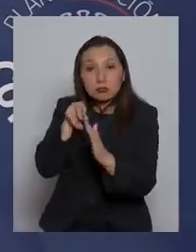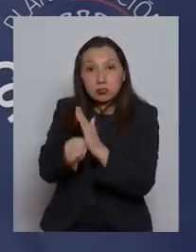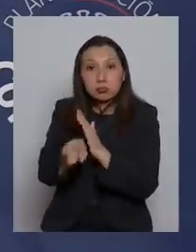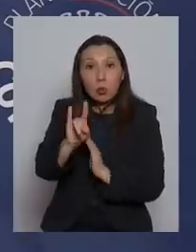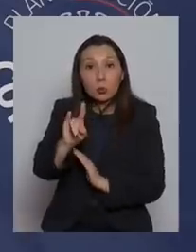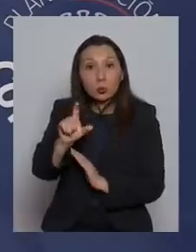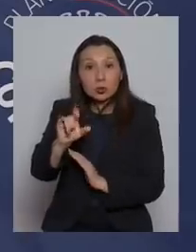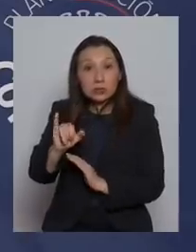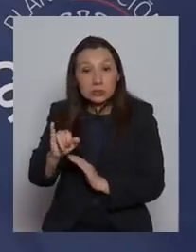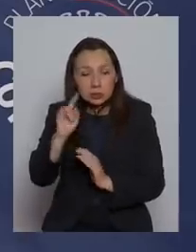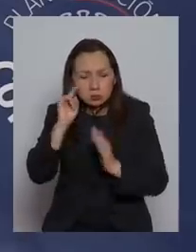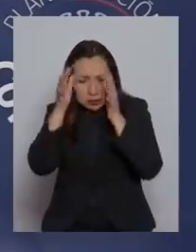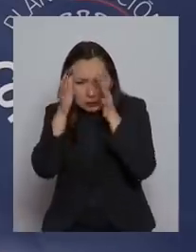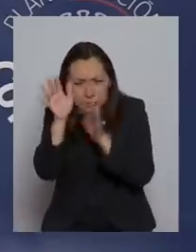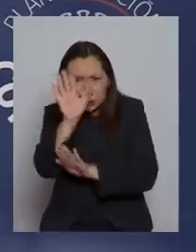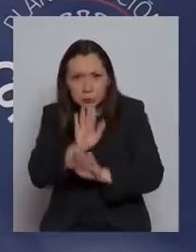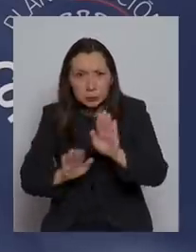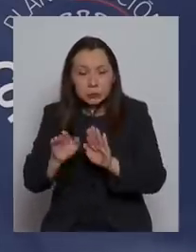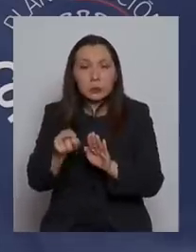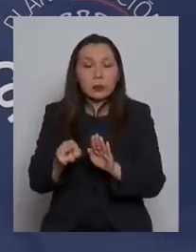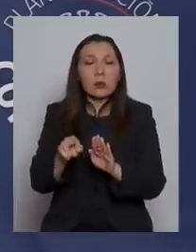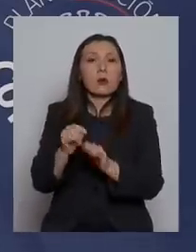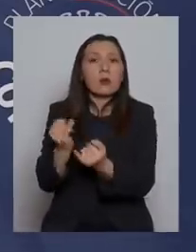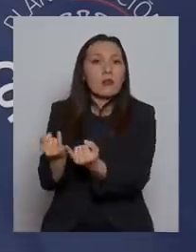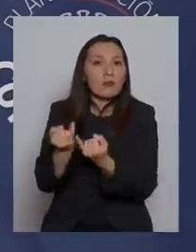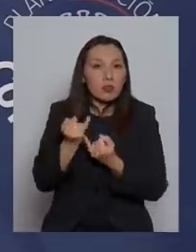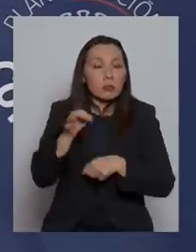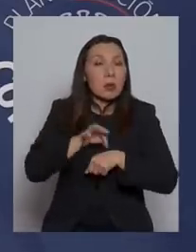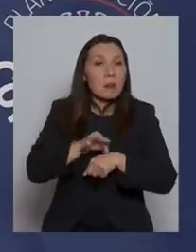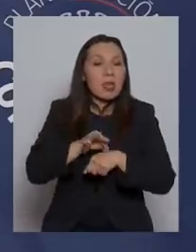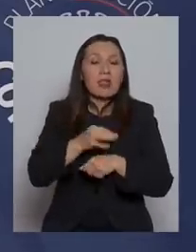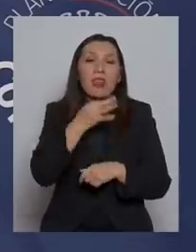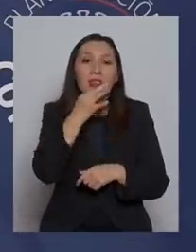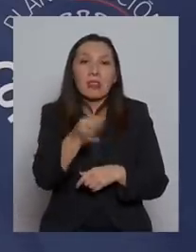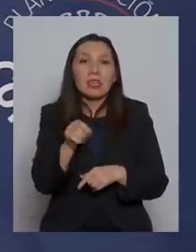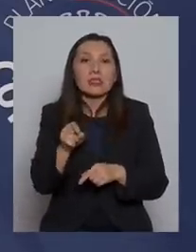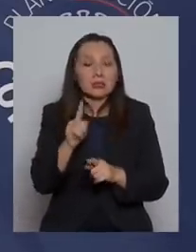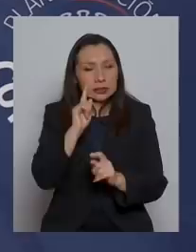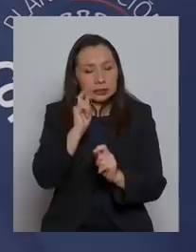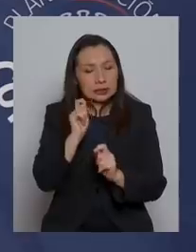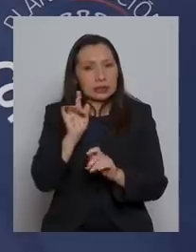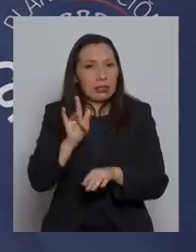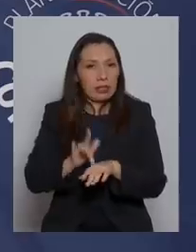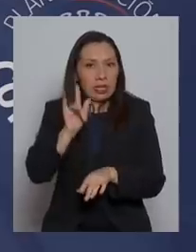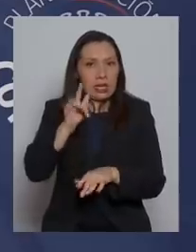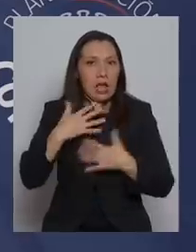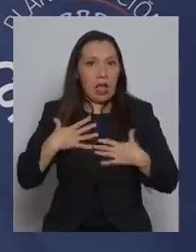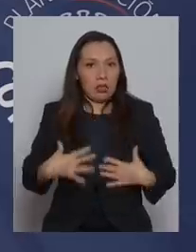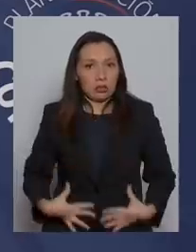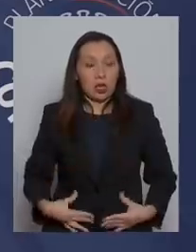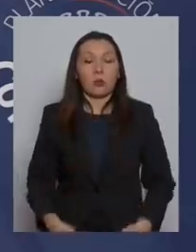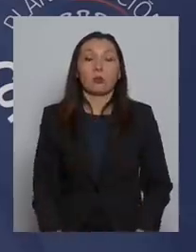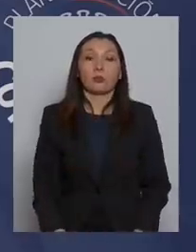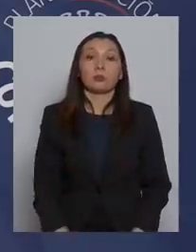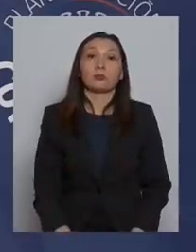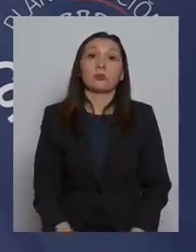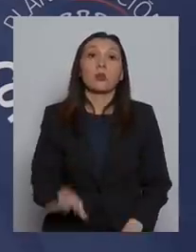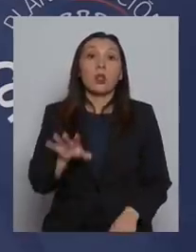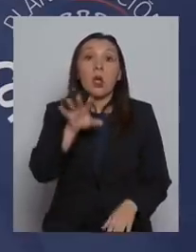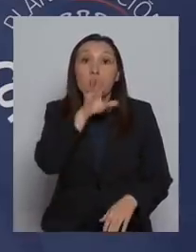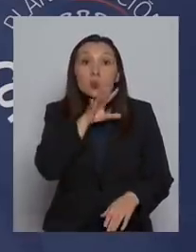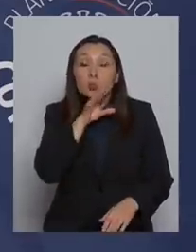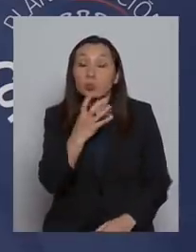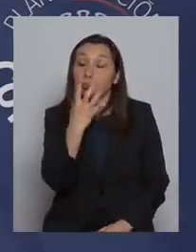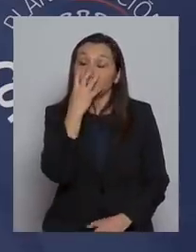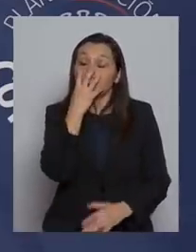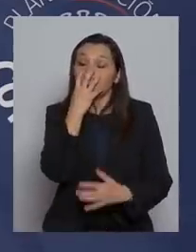tratamiento intensivo se reportan por sus médicos tratantes como críticos. El uso de los